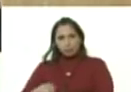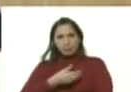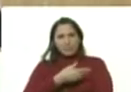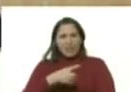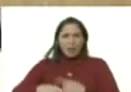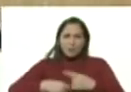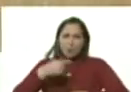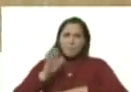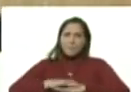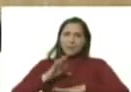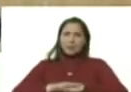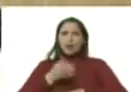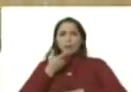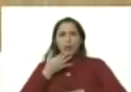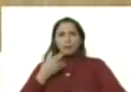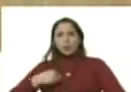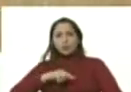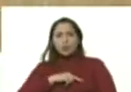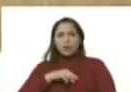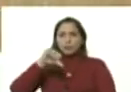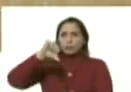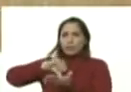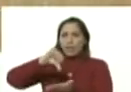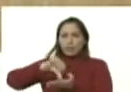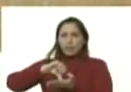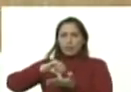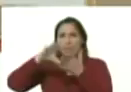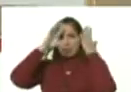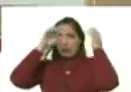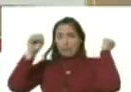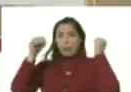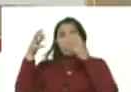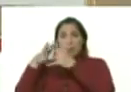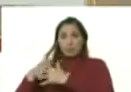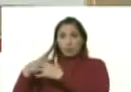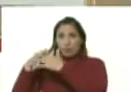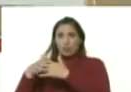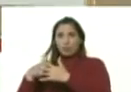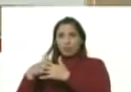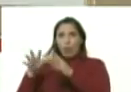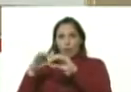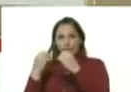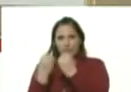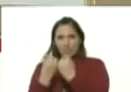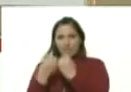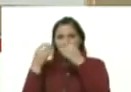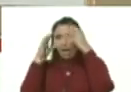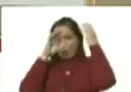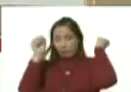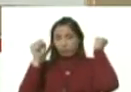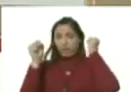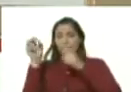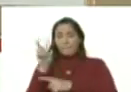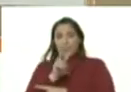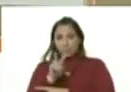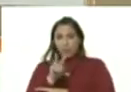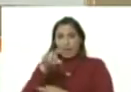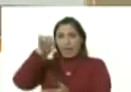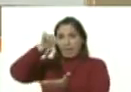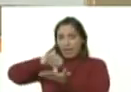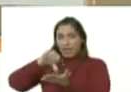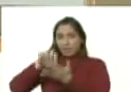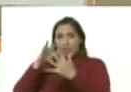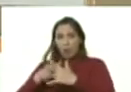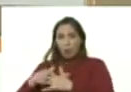en nuestras sedes, nuestros locales diplomáticos en Estados Unidos, específicamente en Washington, en Nueva